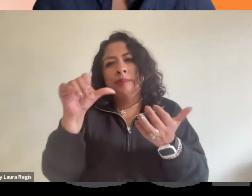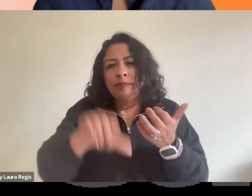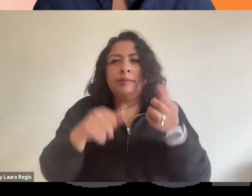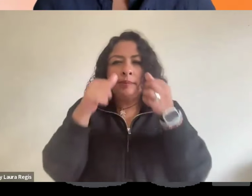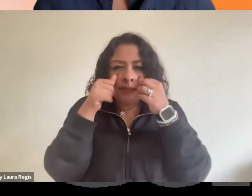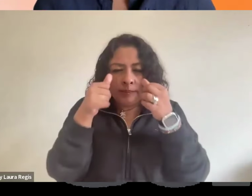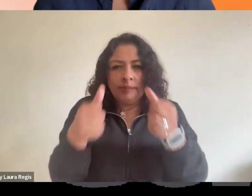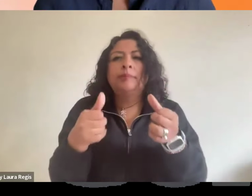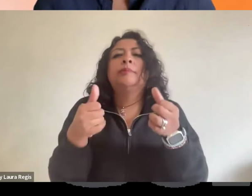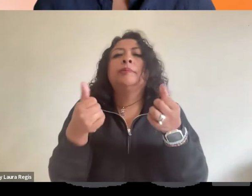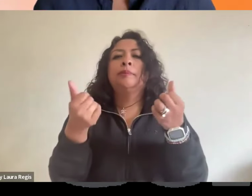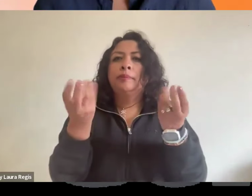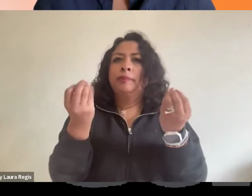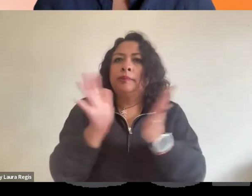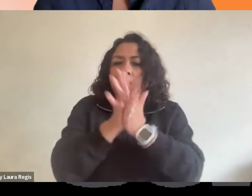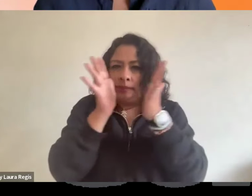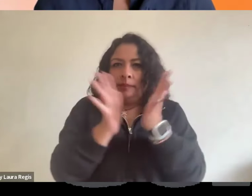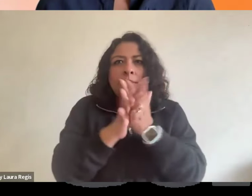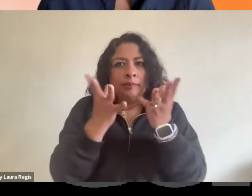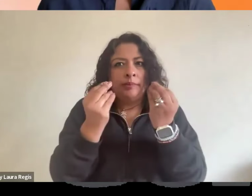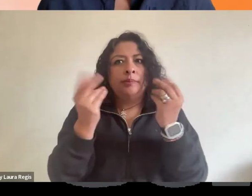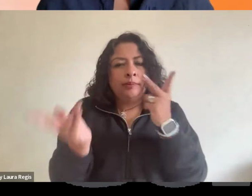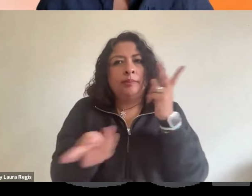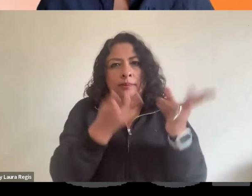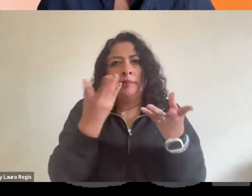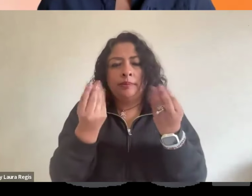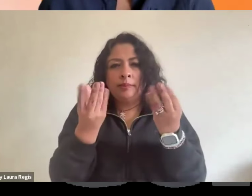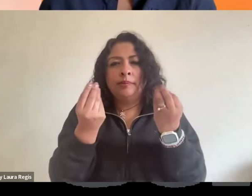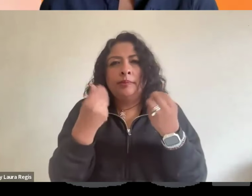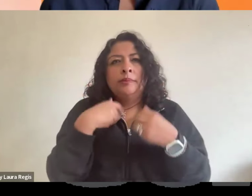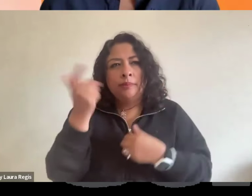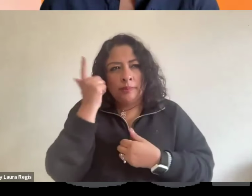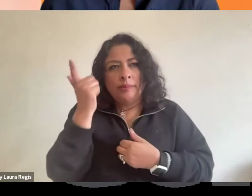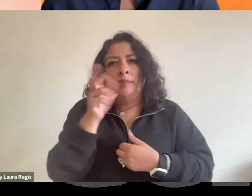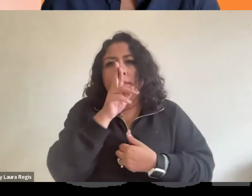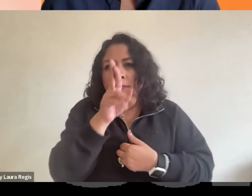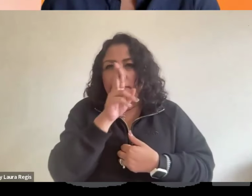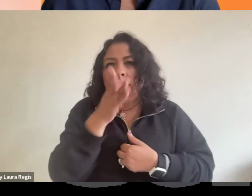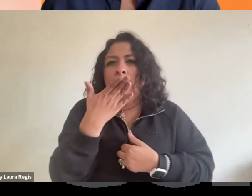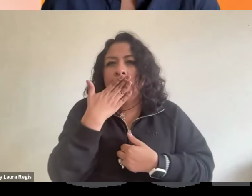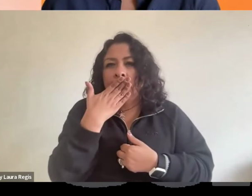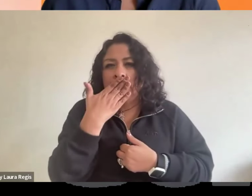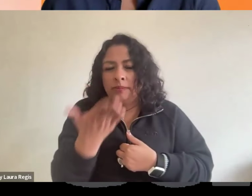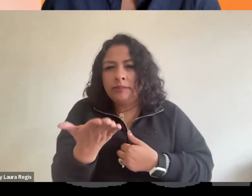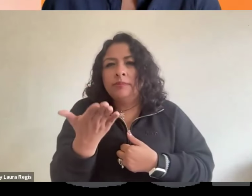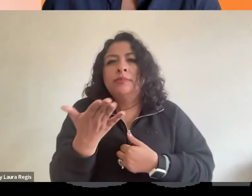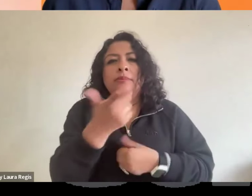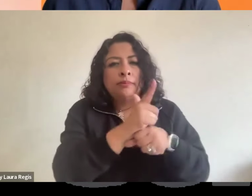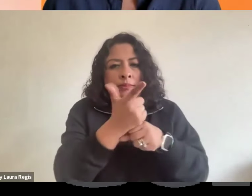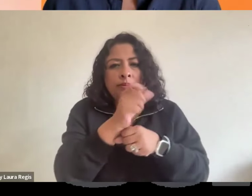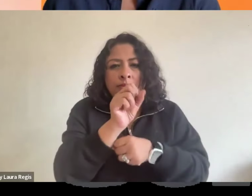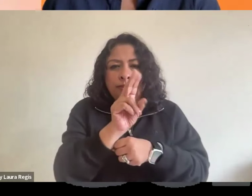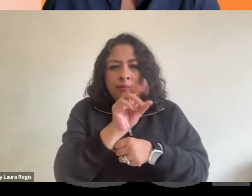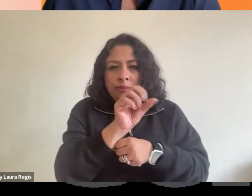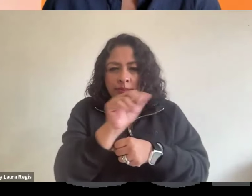asistencia, su dinamismo. Hubo demasiadas preguntas y esperamos haber contestado la mayoría. Licenciada Susana,